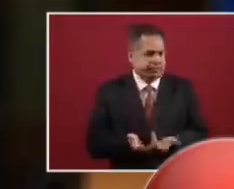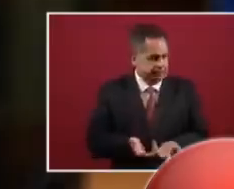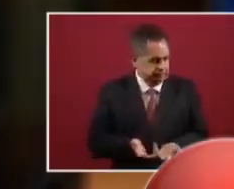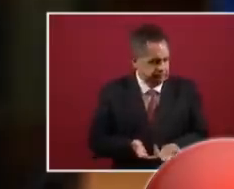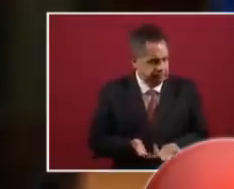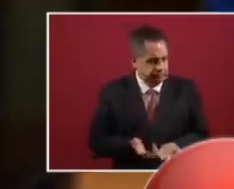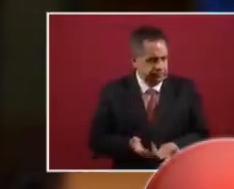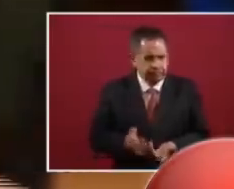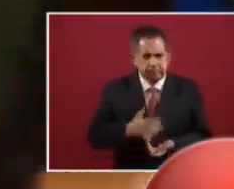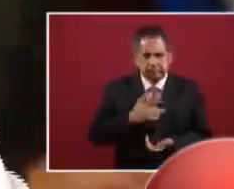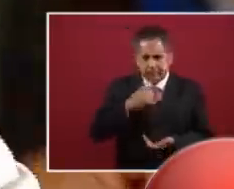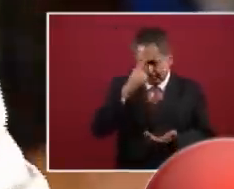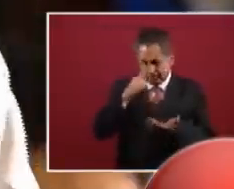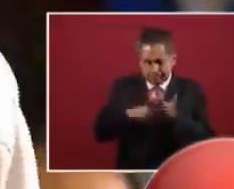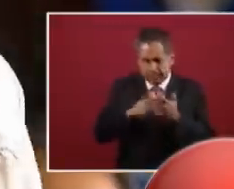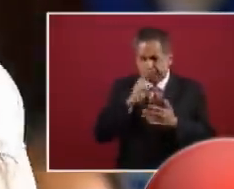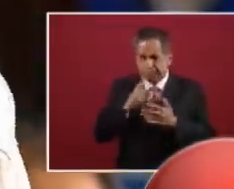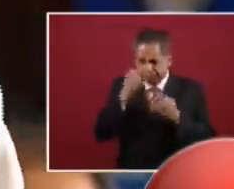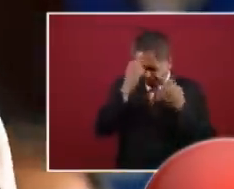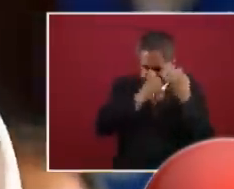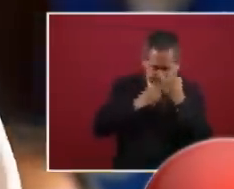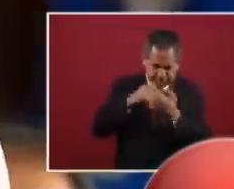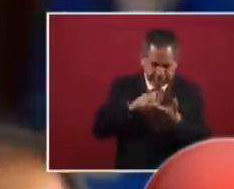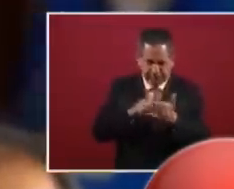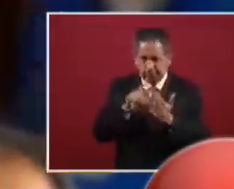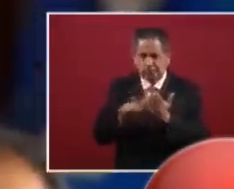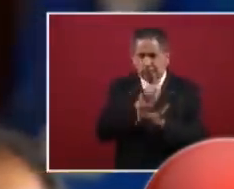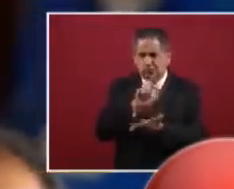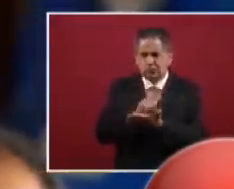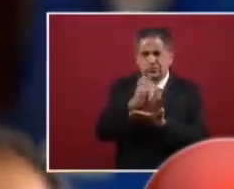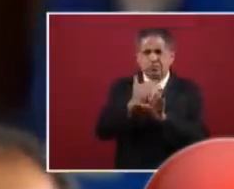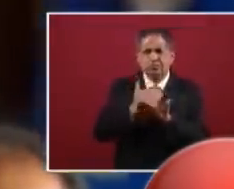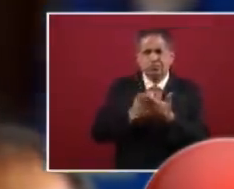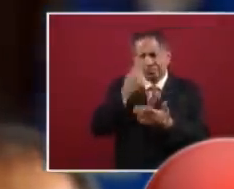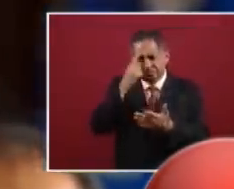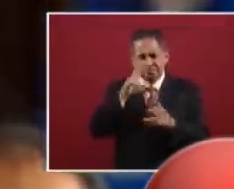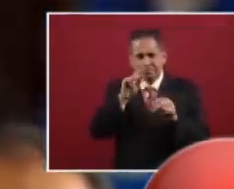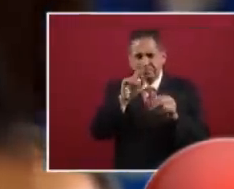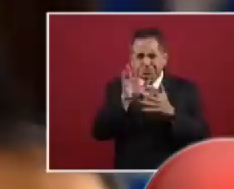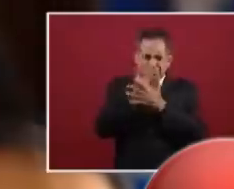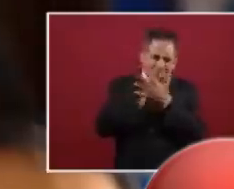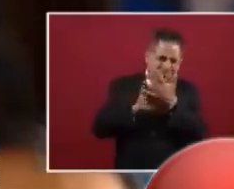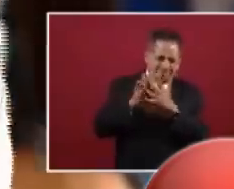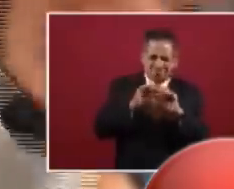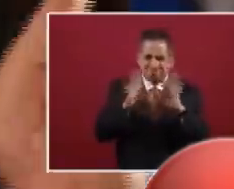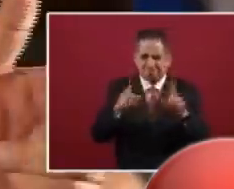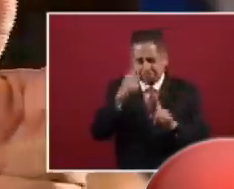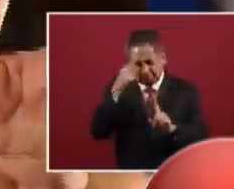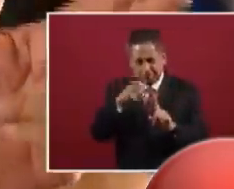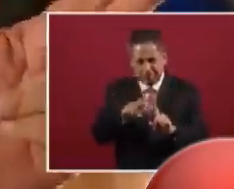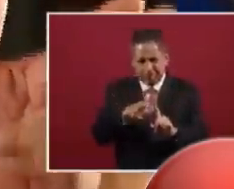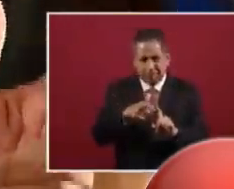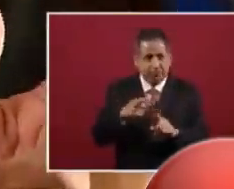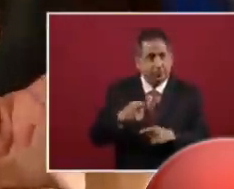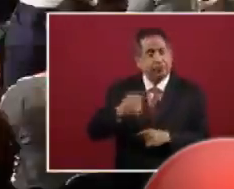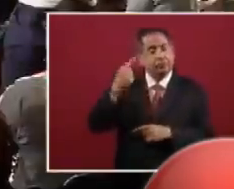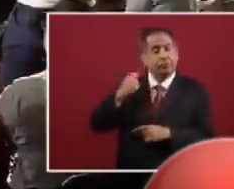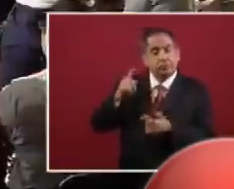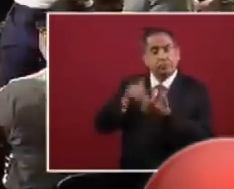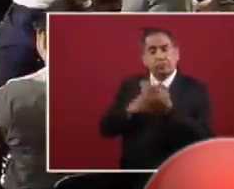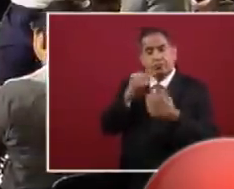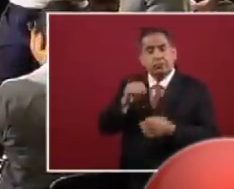necesario revisar las leyes para que no haya ambigüedades por el punto de referencia que doy al